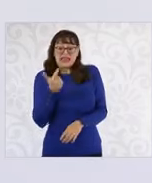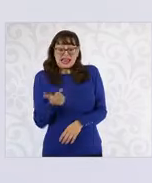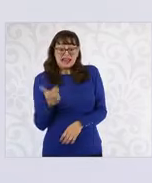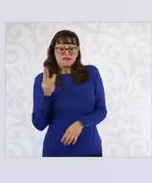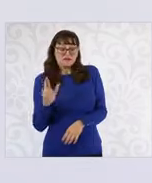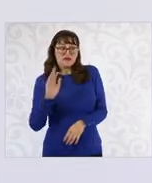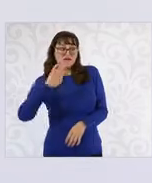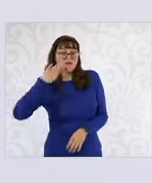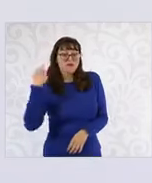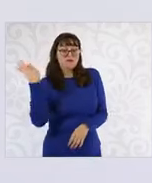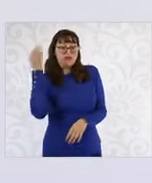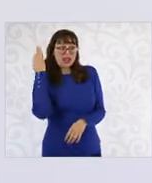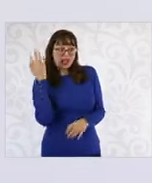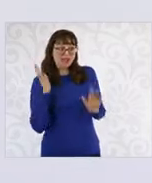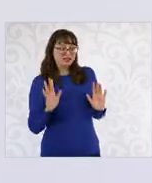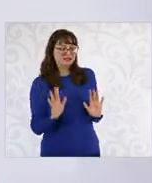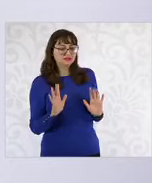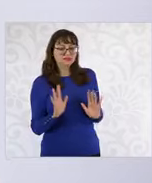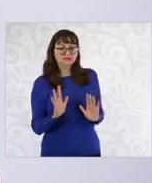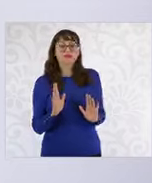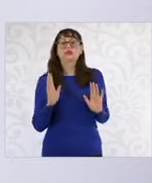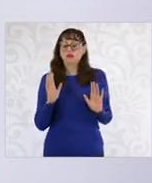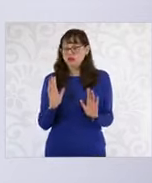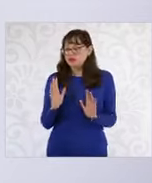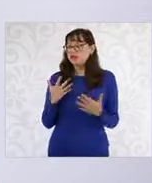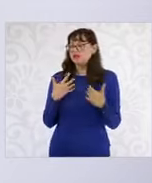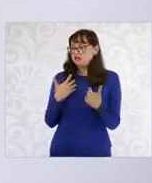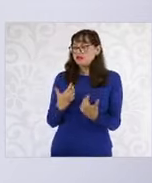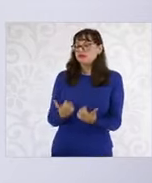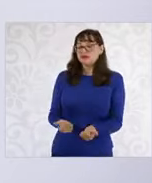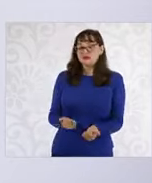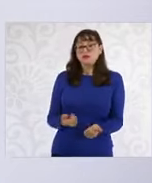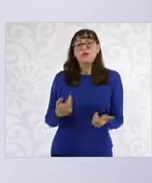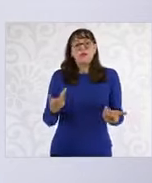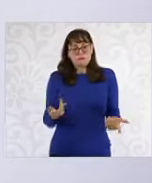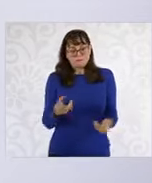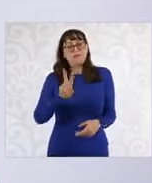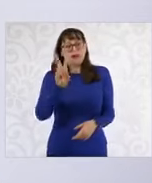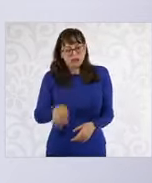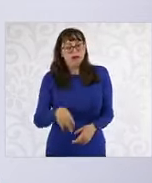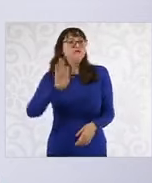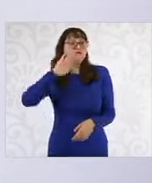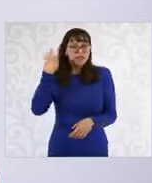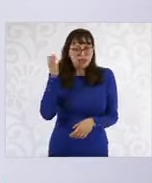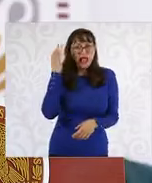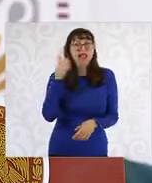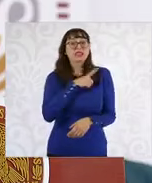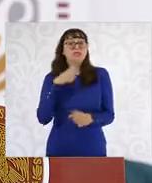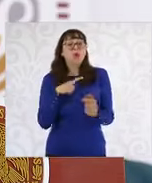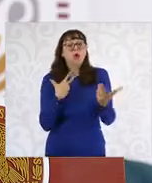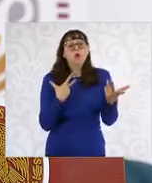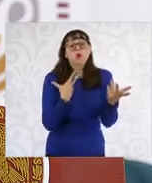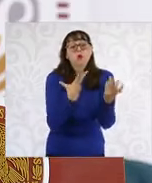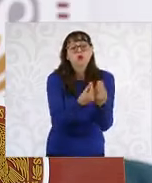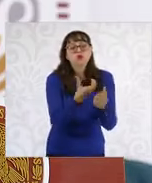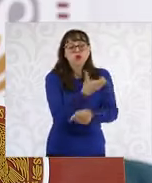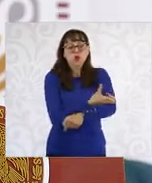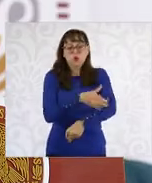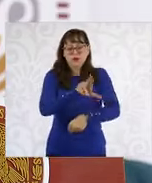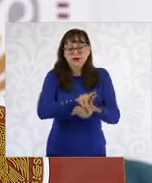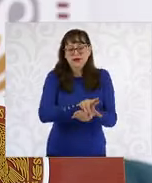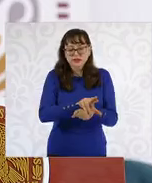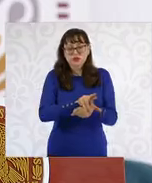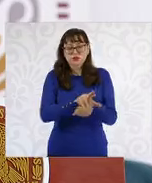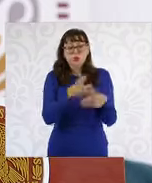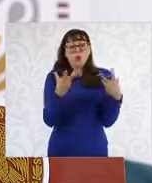Eso no quiere decir que no nos vayamos a coordinar. Hay que coordinarnos y trabajar conjuntamente para el beneficio de las y